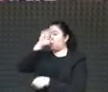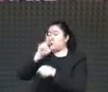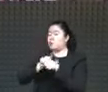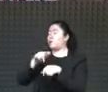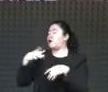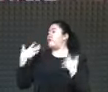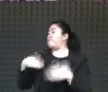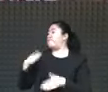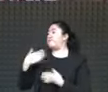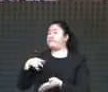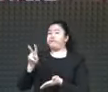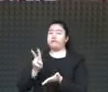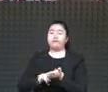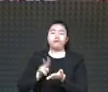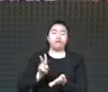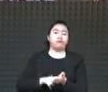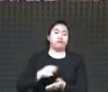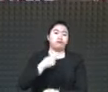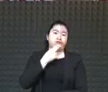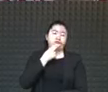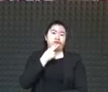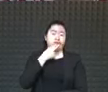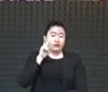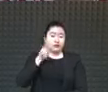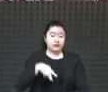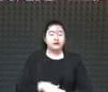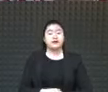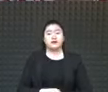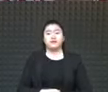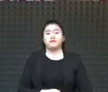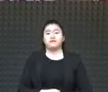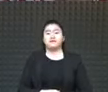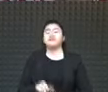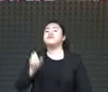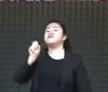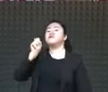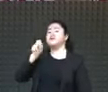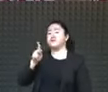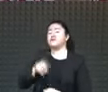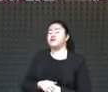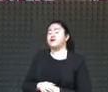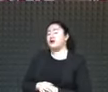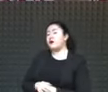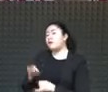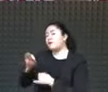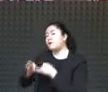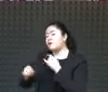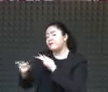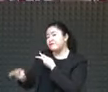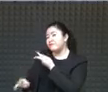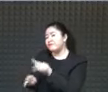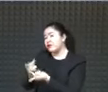Perfecto. Y ya por último, nada más a ver si van a publicar el semáforo en la Gaceta o de plano ya no lo